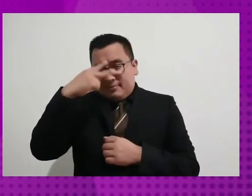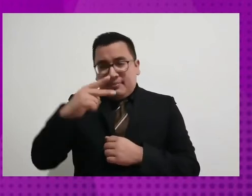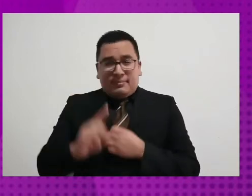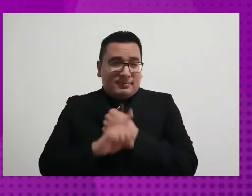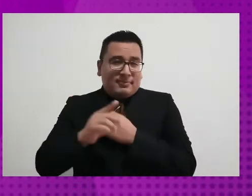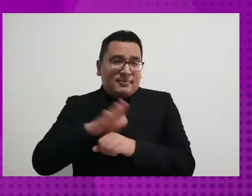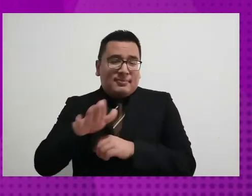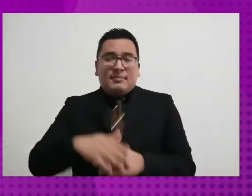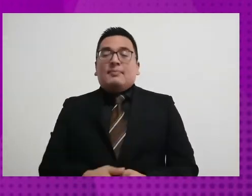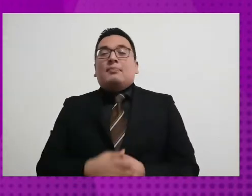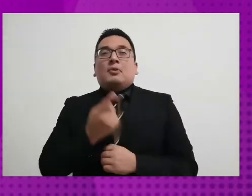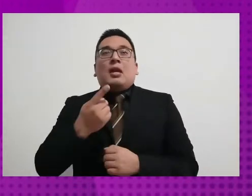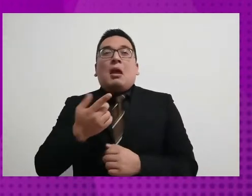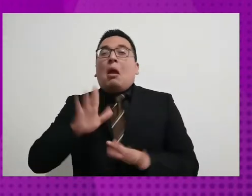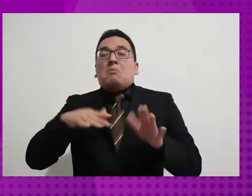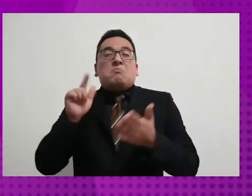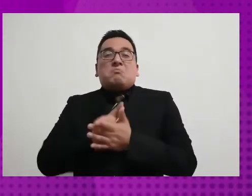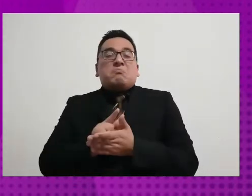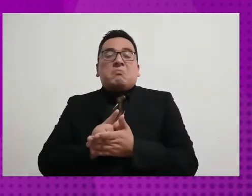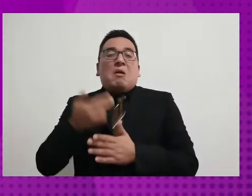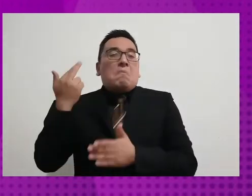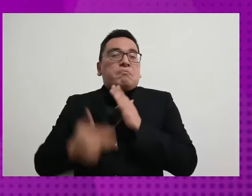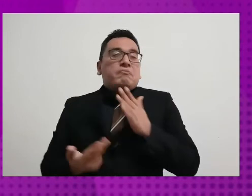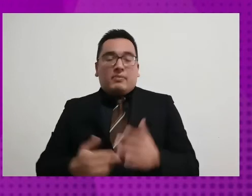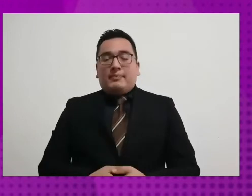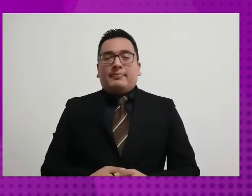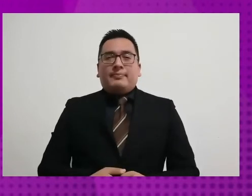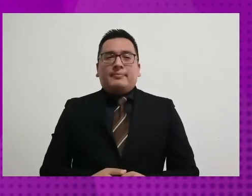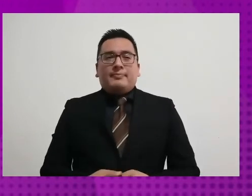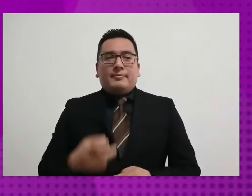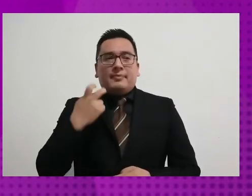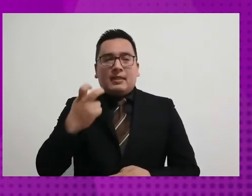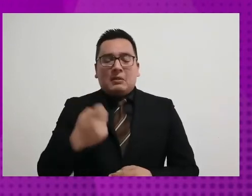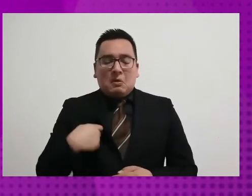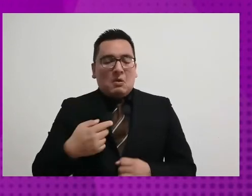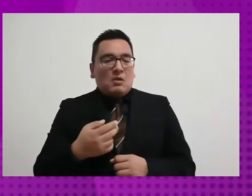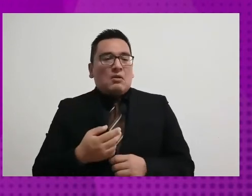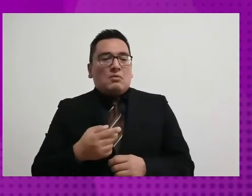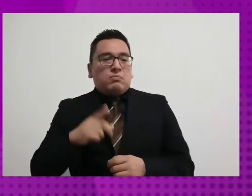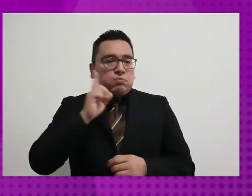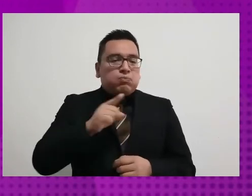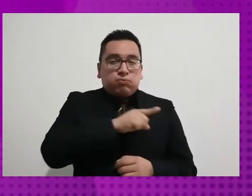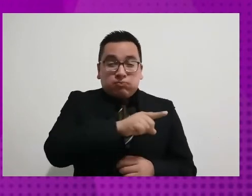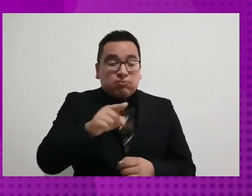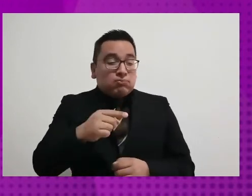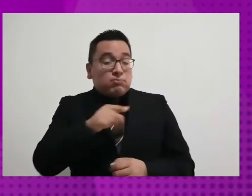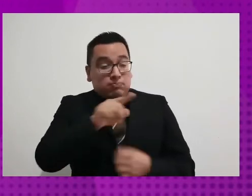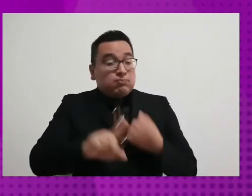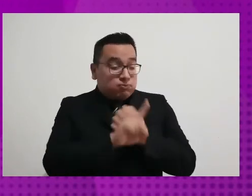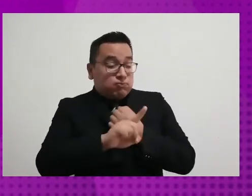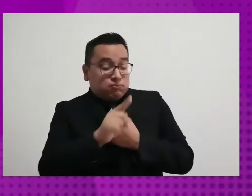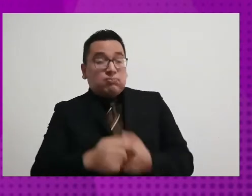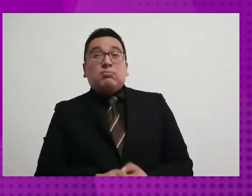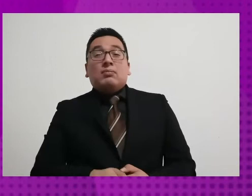general, ¿no? El combate a la impunidad. Por tanto, yo invito a las mujeres que desafortunadamente están